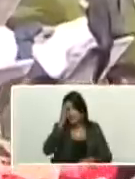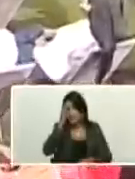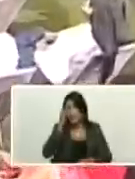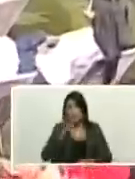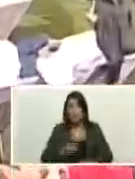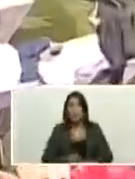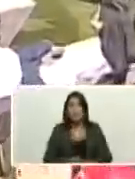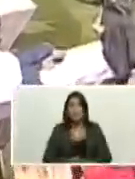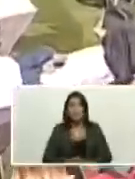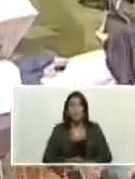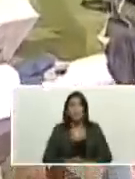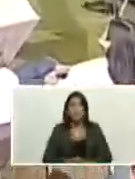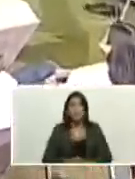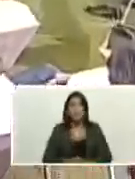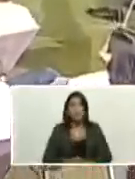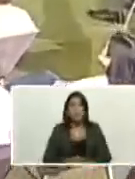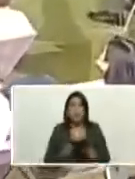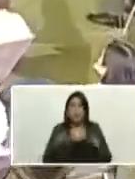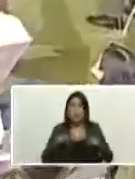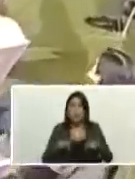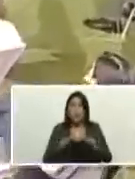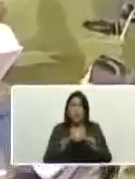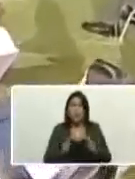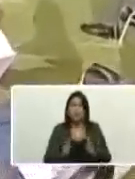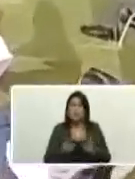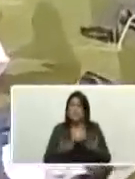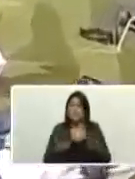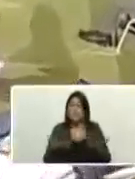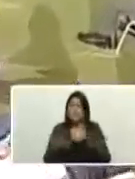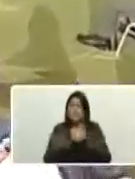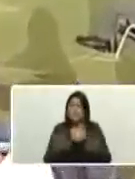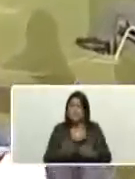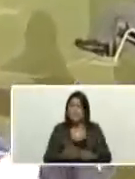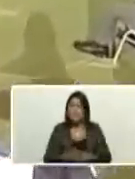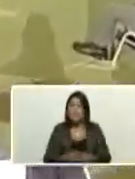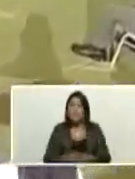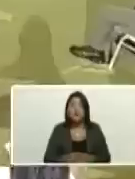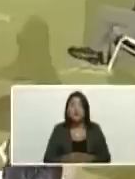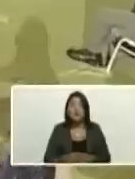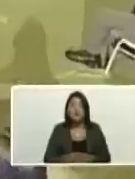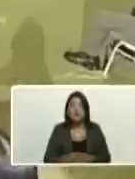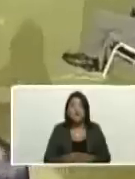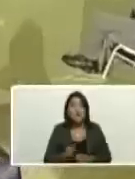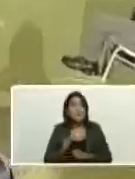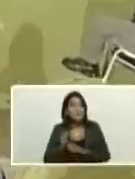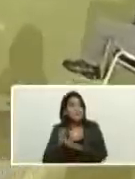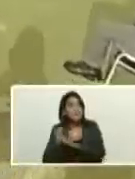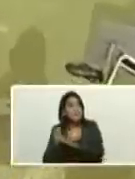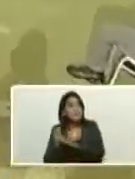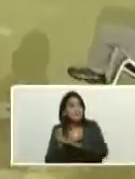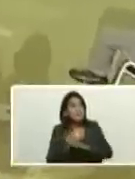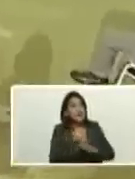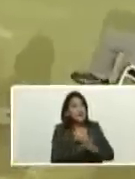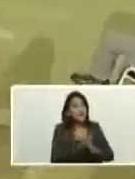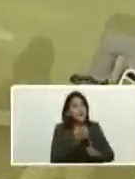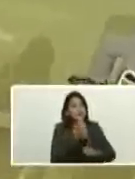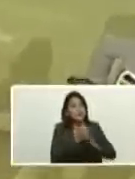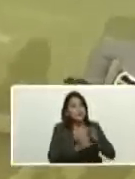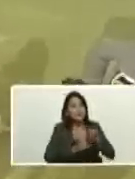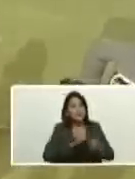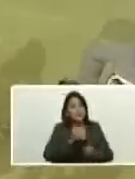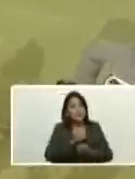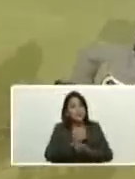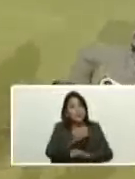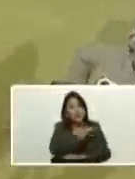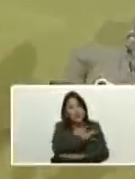hoy también ha arrancado la fiesta del béisbol del Caribe, la serie del Caribe